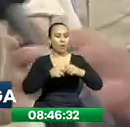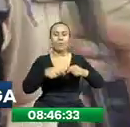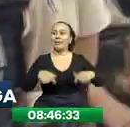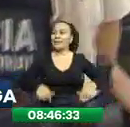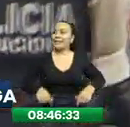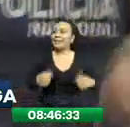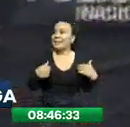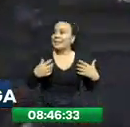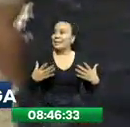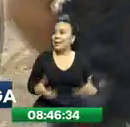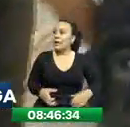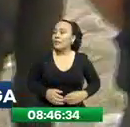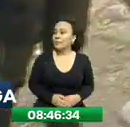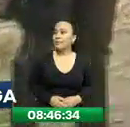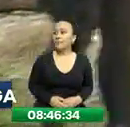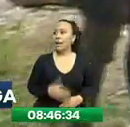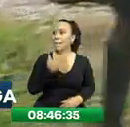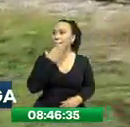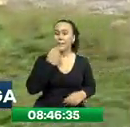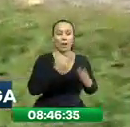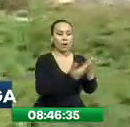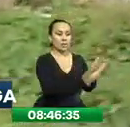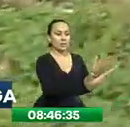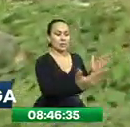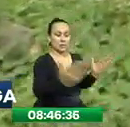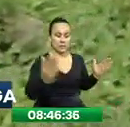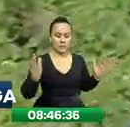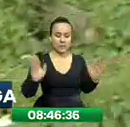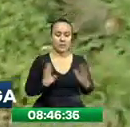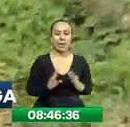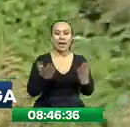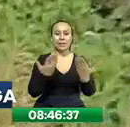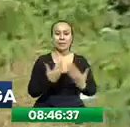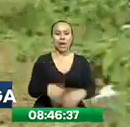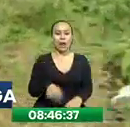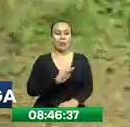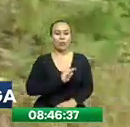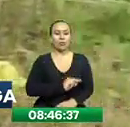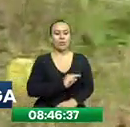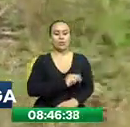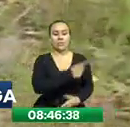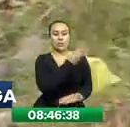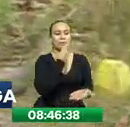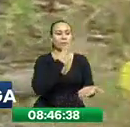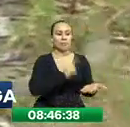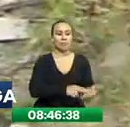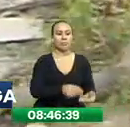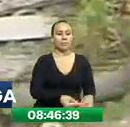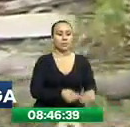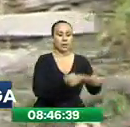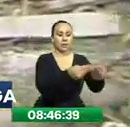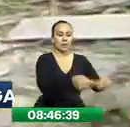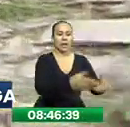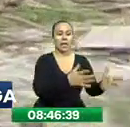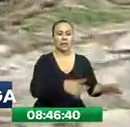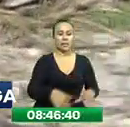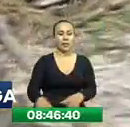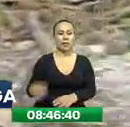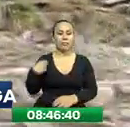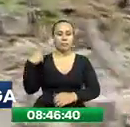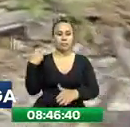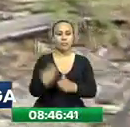sector. ¿La solución sería cercar todo el terreno? Eso, ya se encargará el municipio de juzgar mediante actos administrativos,